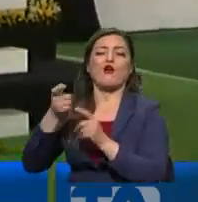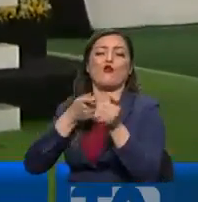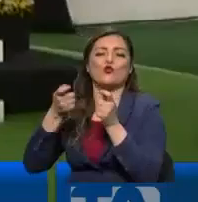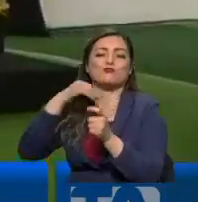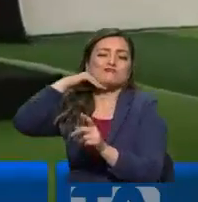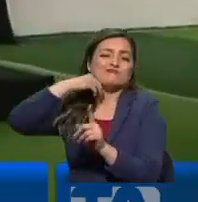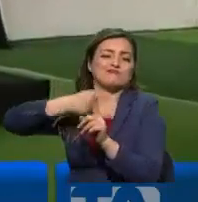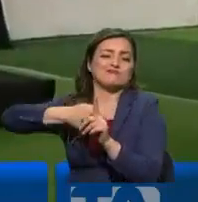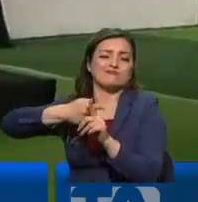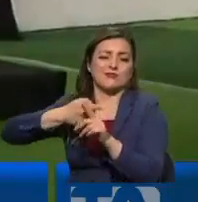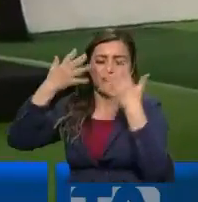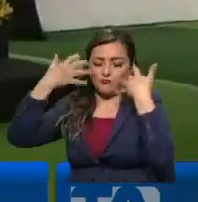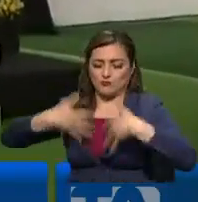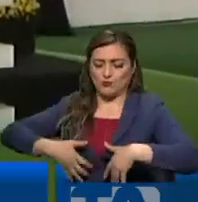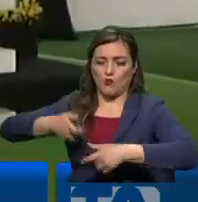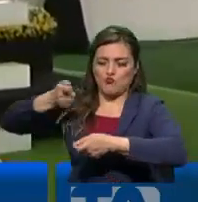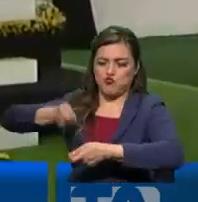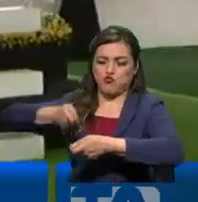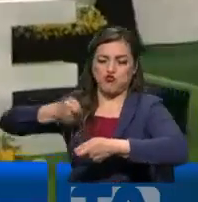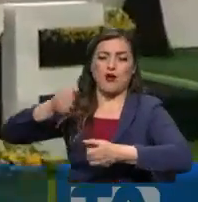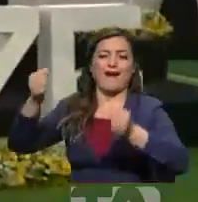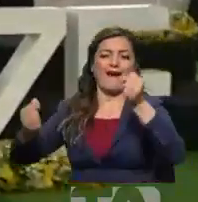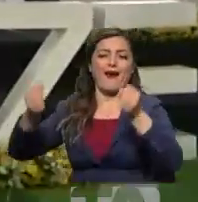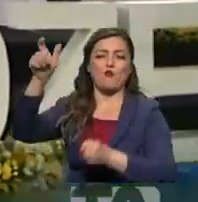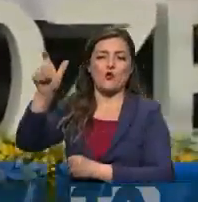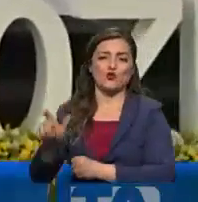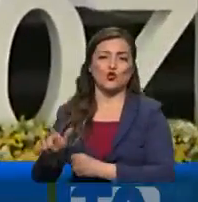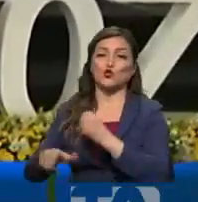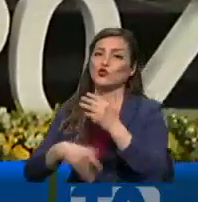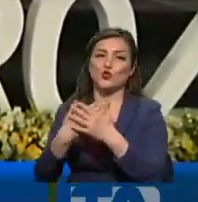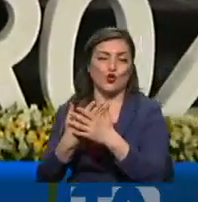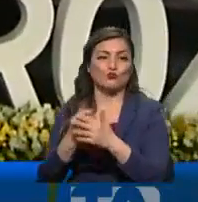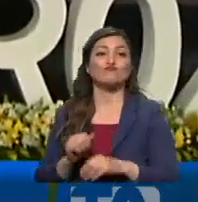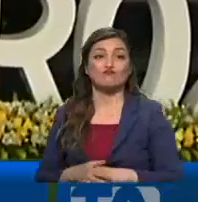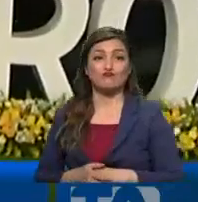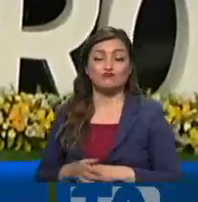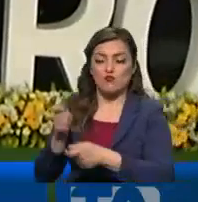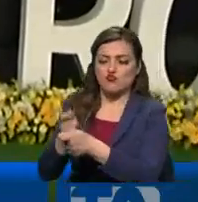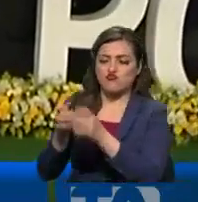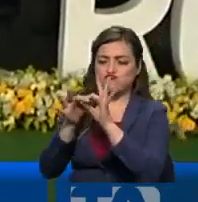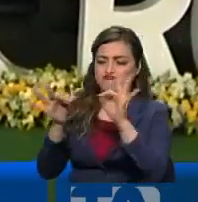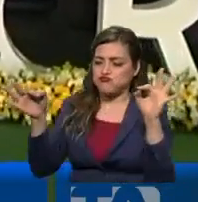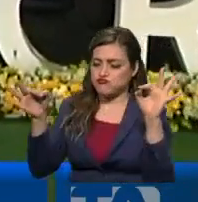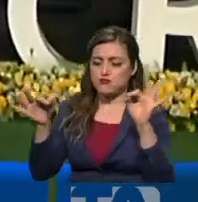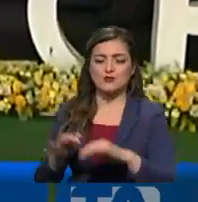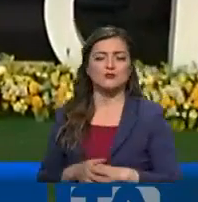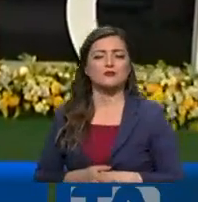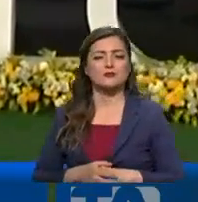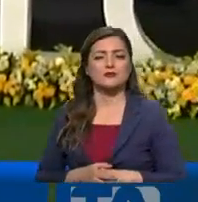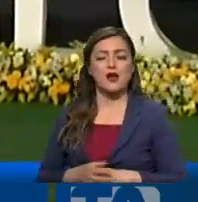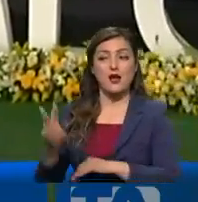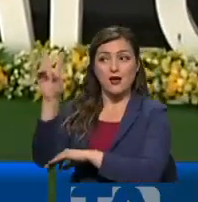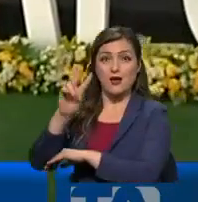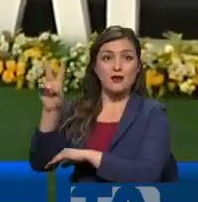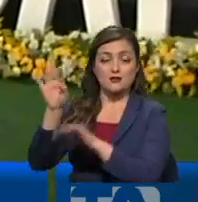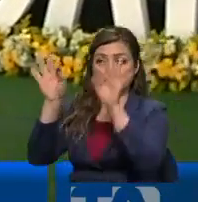y desinfección total, tanto de vehículos, personas y todos los elementos que traen con ellas. Adicionalmente, nosotros del día viernes